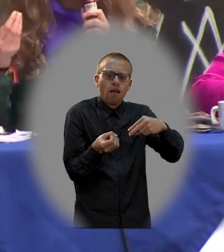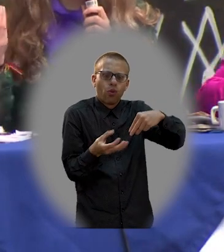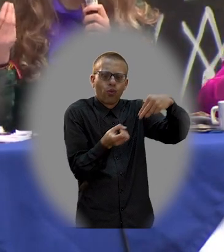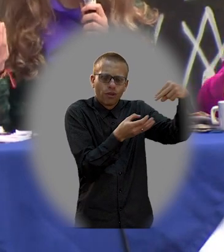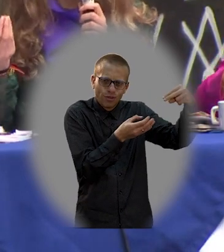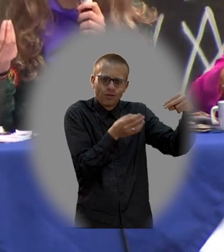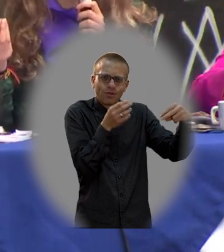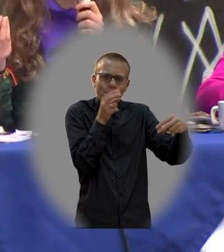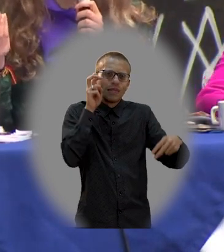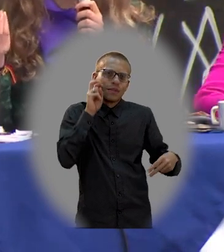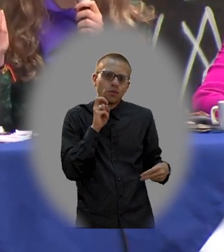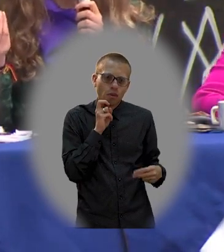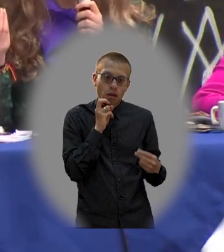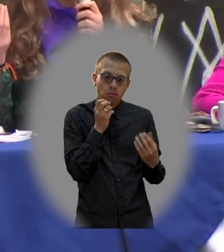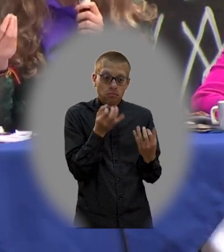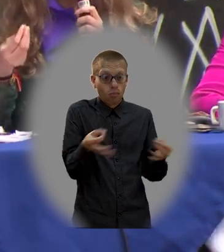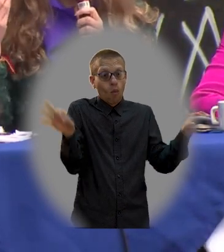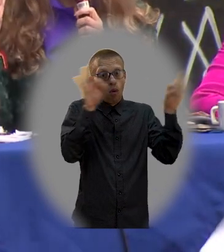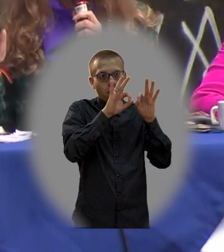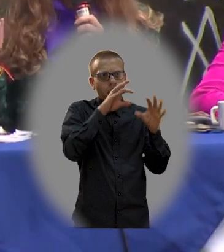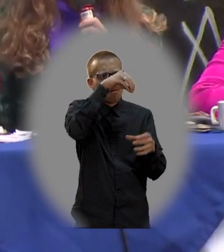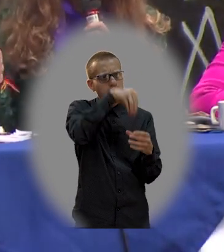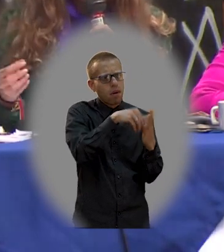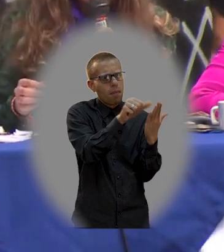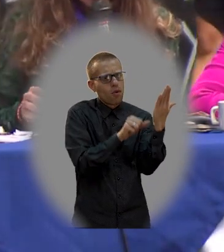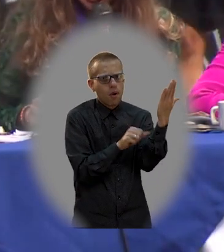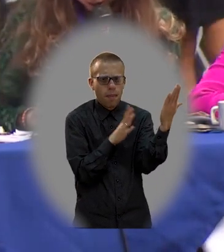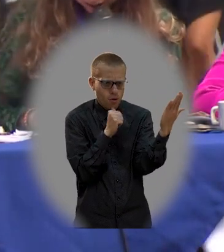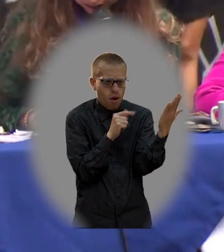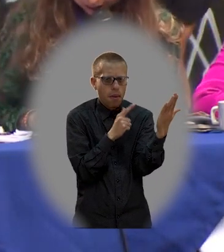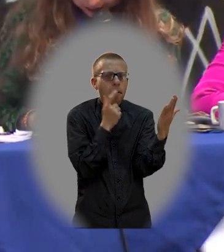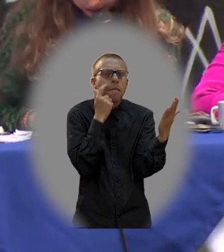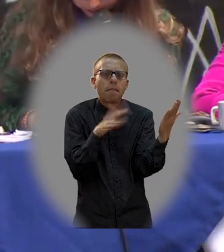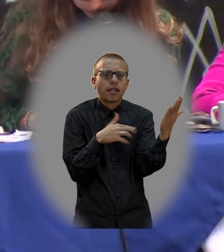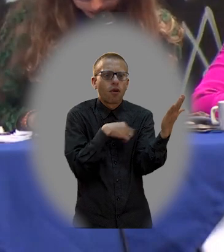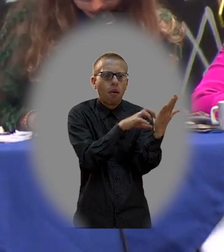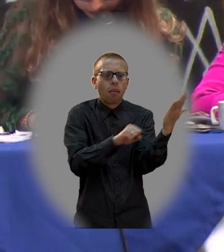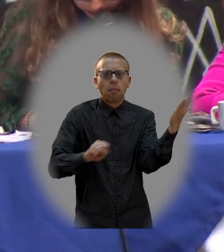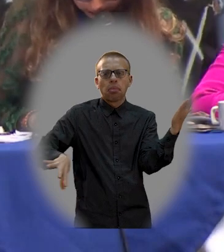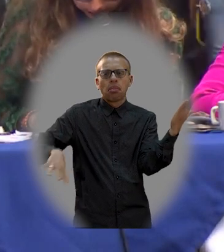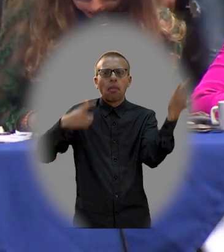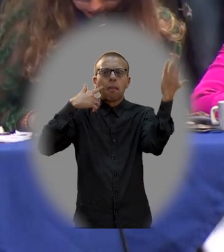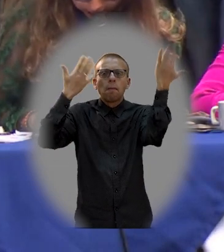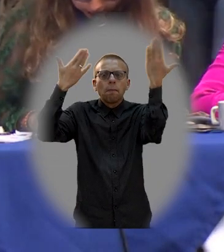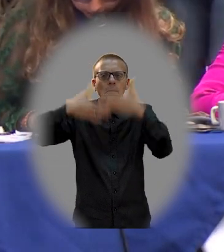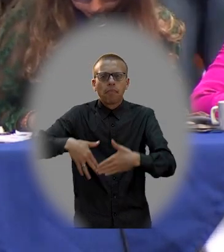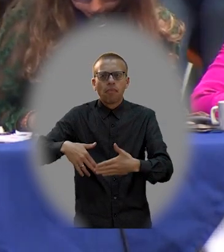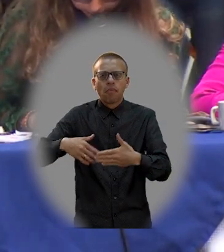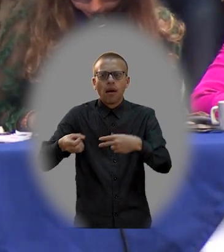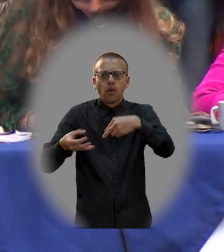Y sea invisibilizado. Entonces es como, es absolutamente necesario hablar de esto.